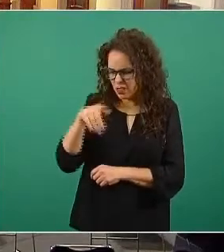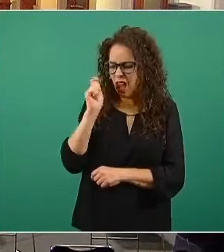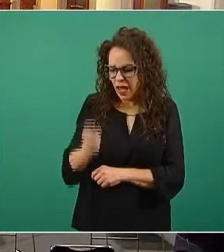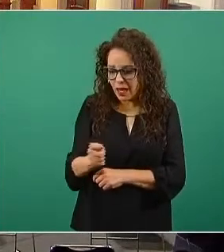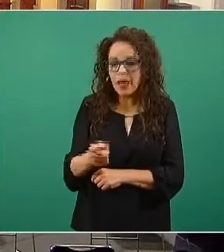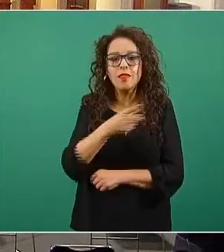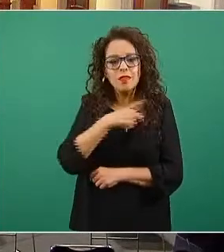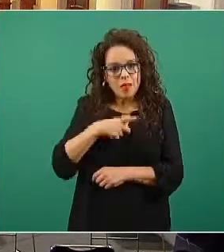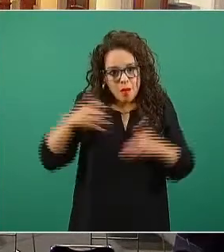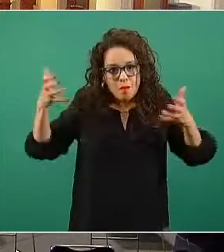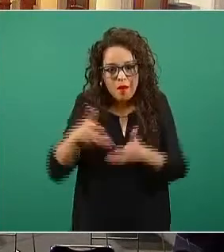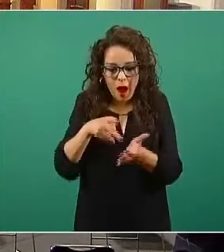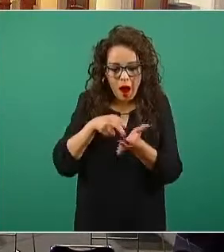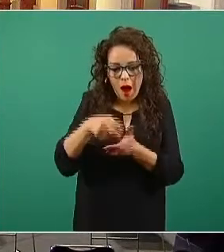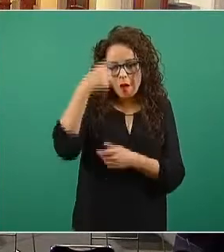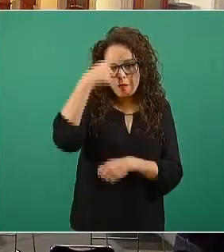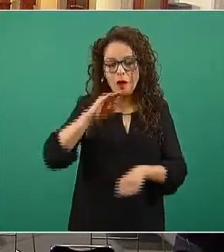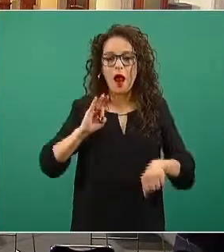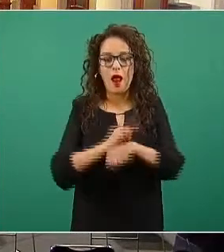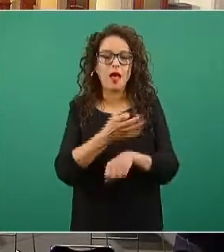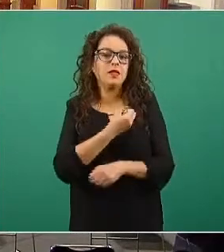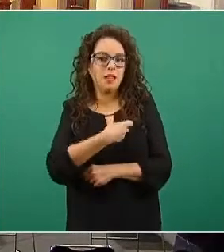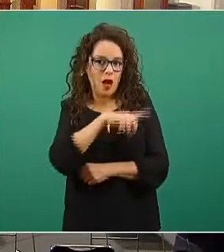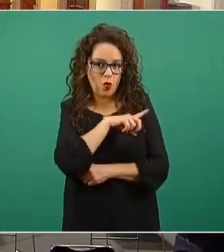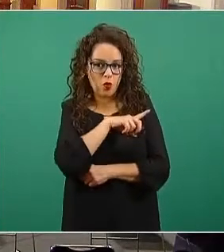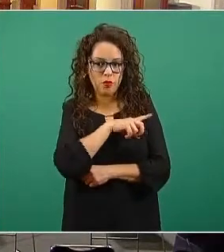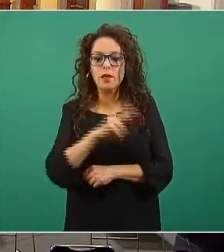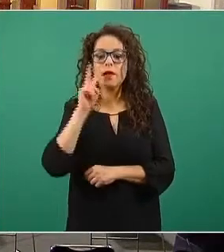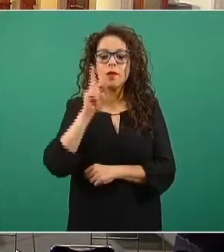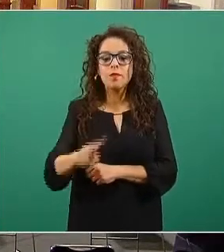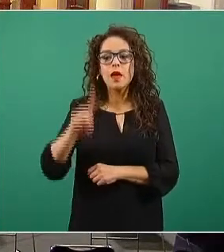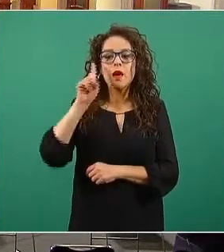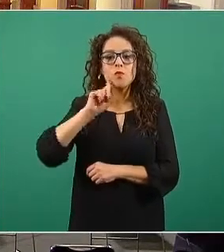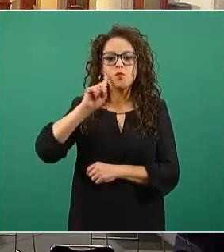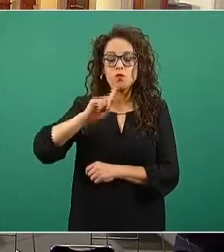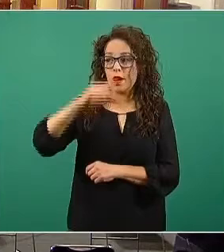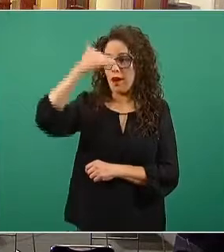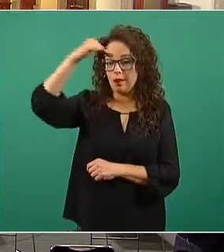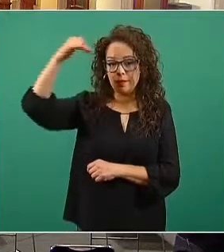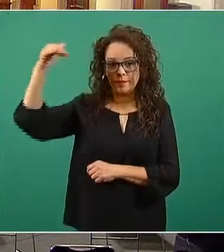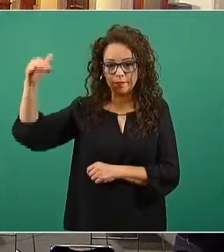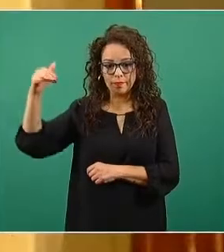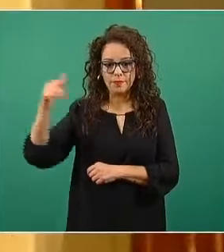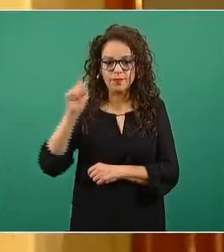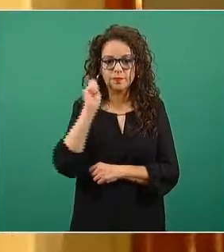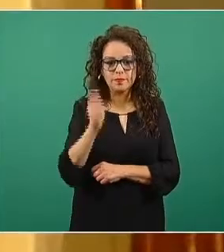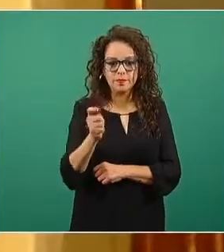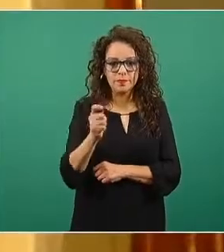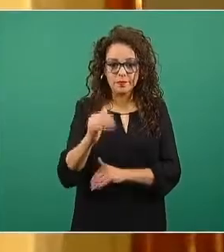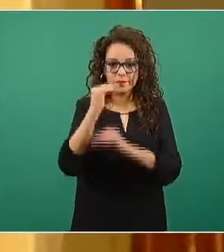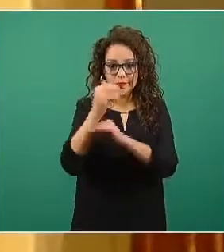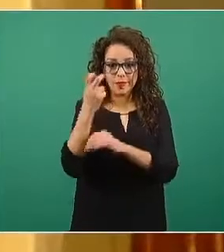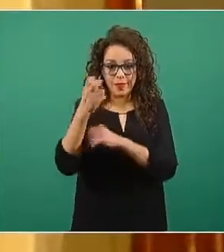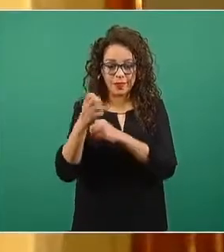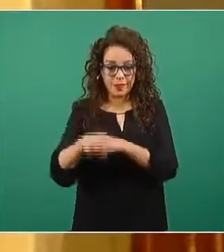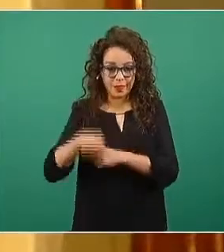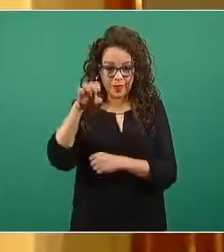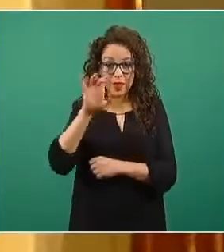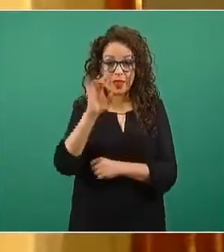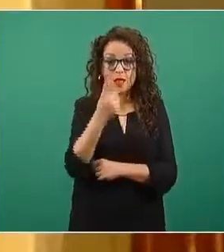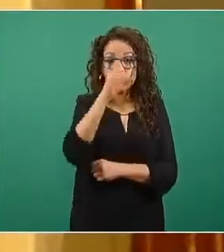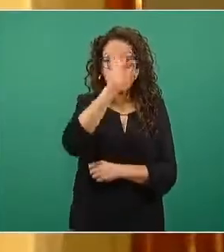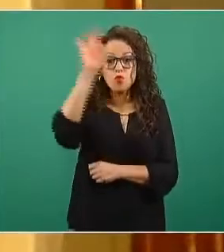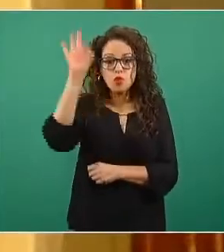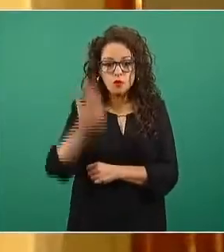la propia salud. Y en adultos, observen, en mujeres en este grupo de edad, 31%. 3 de